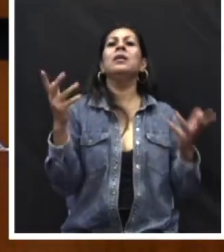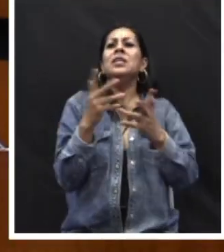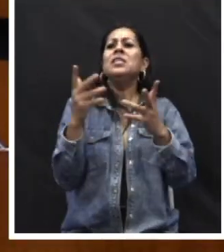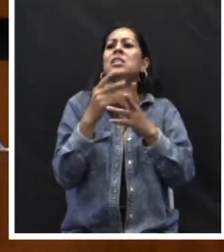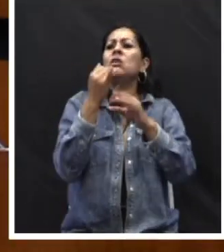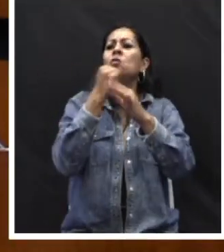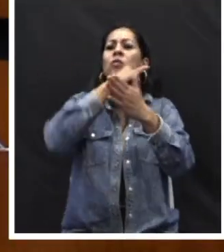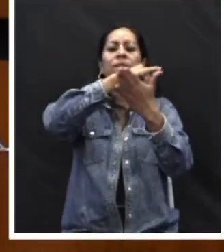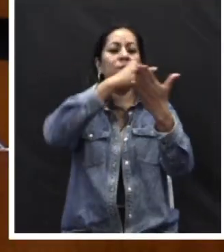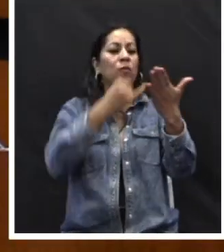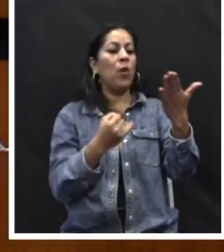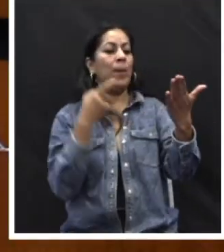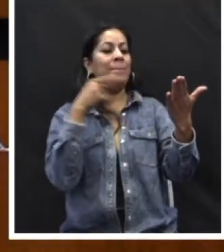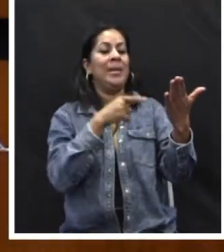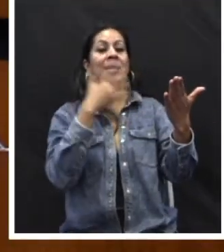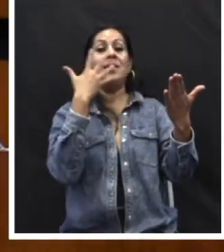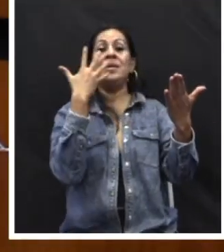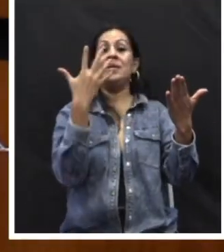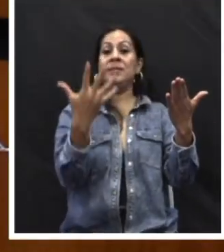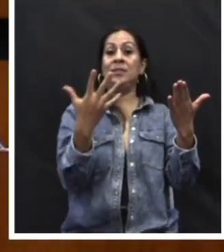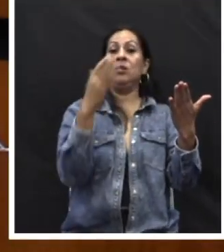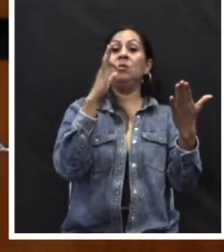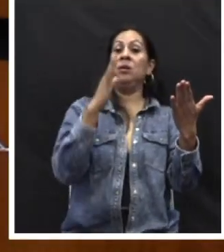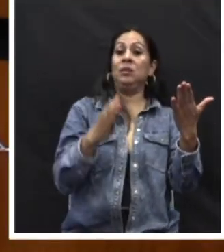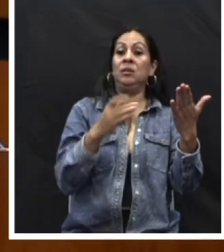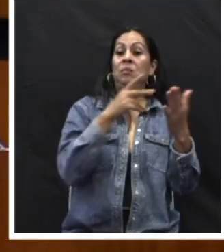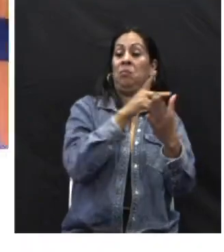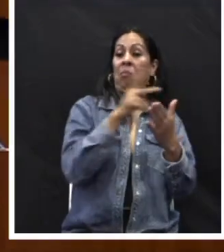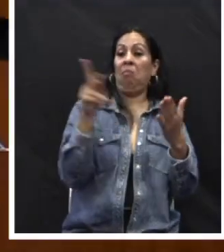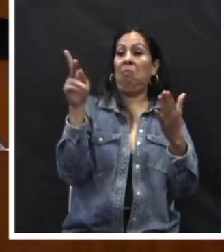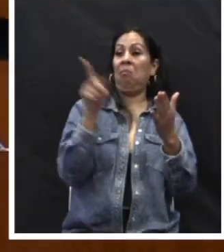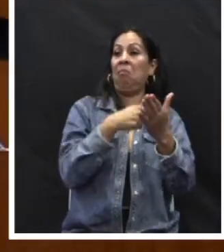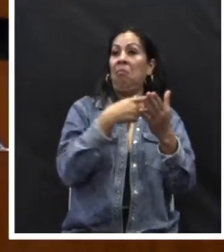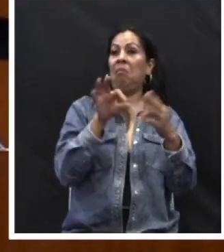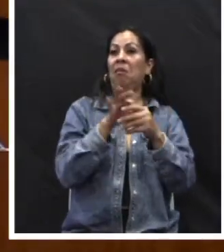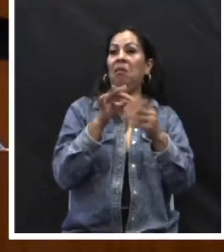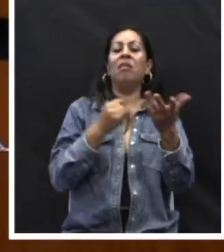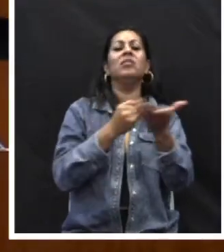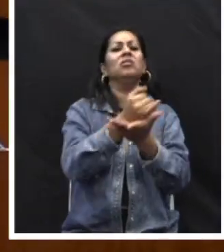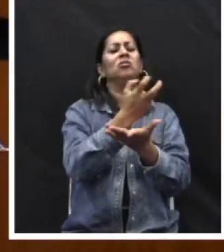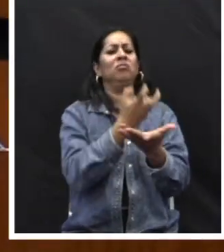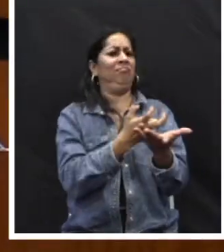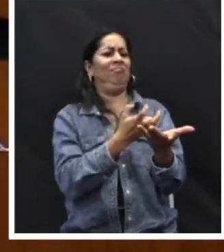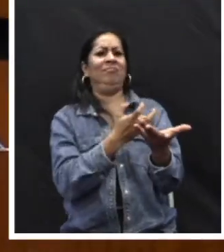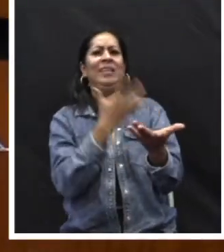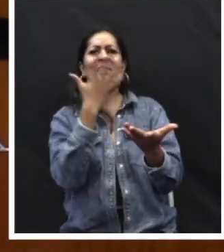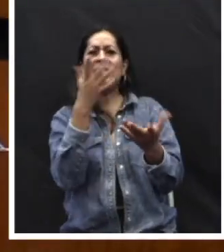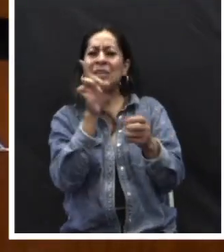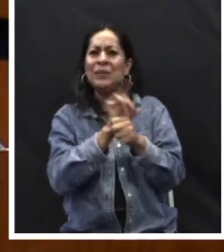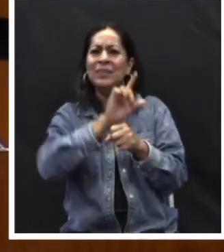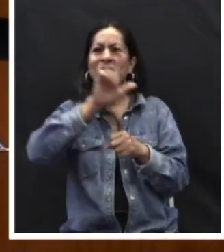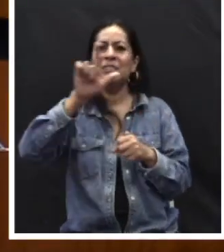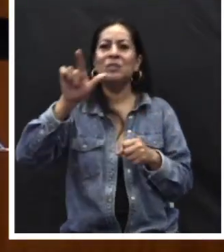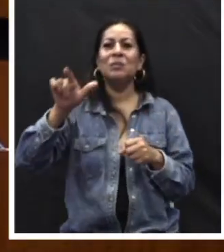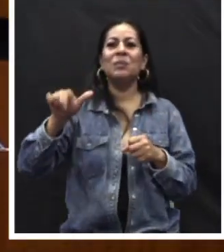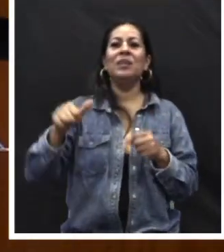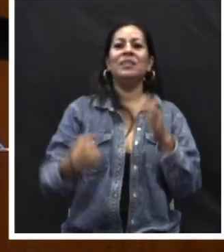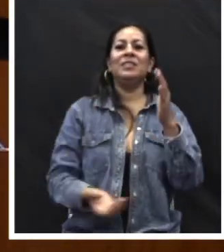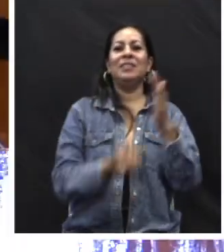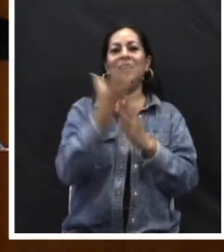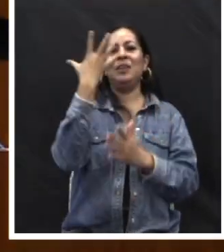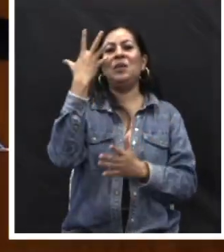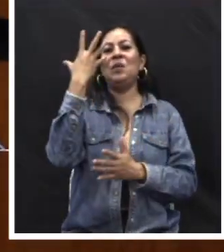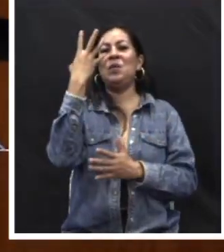elaboraron un informe y el 5 aprobaron por unanimidad el dictamen. 5 días después, el 9